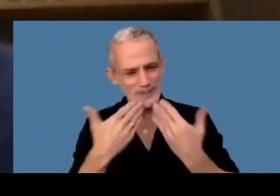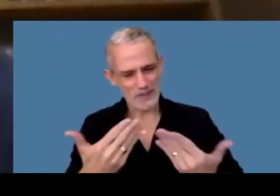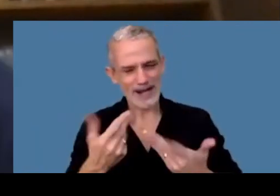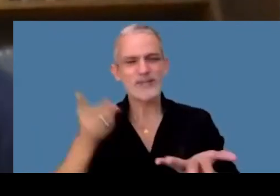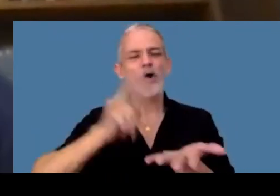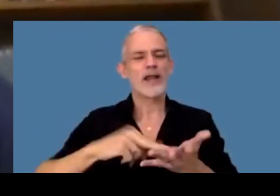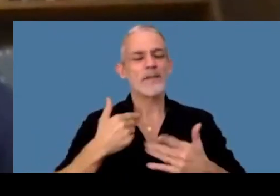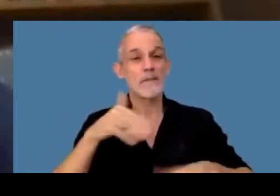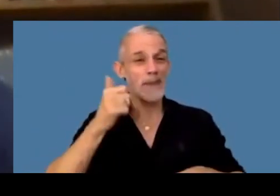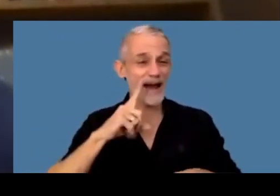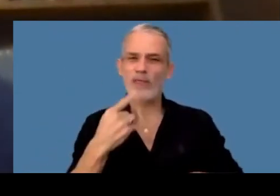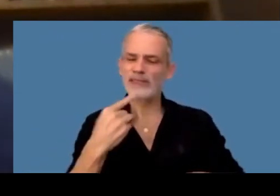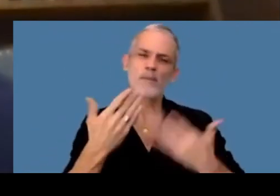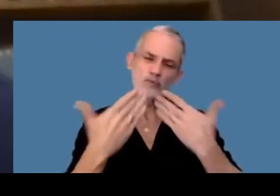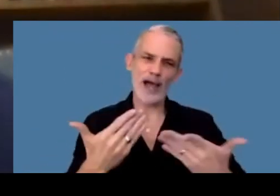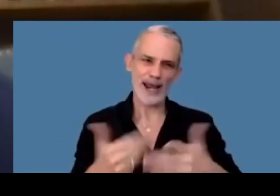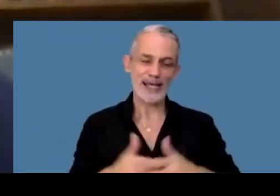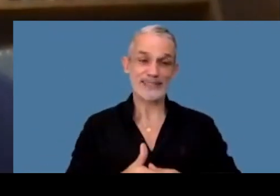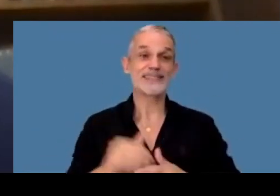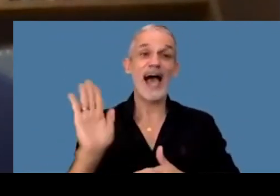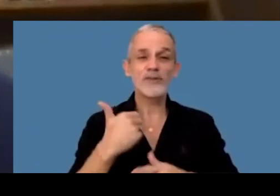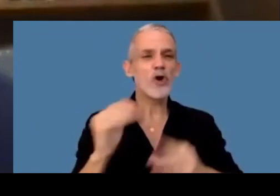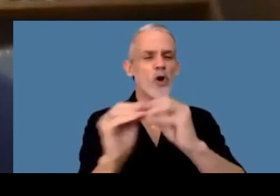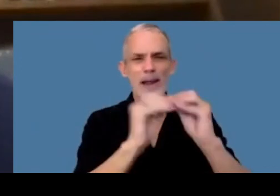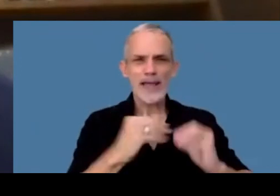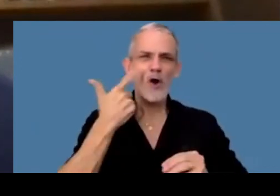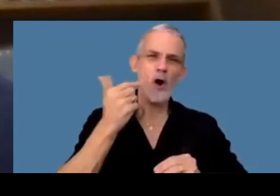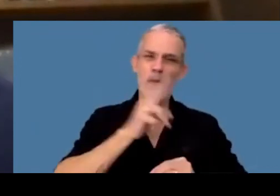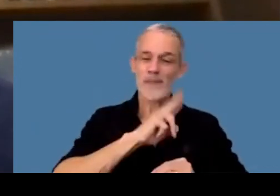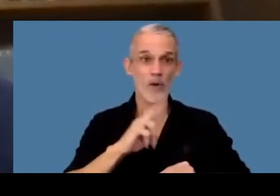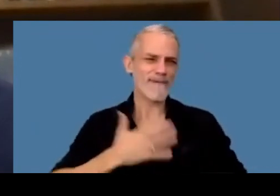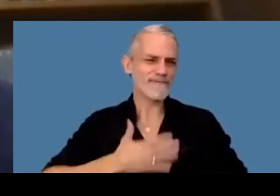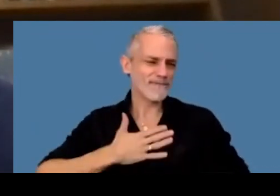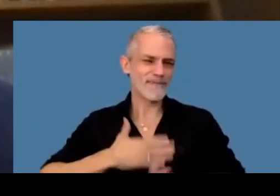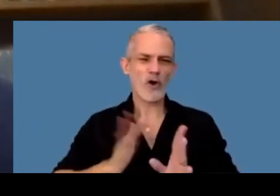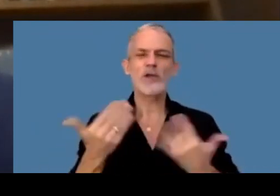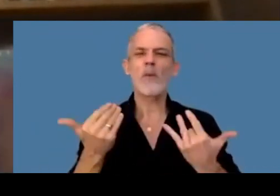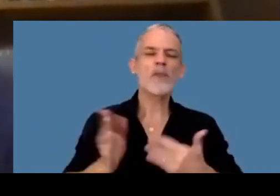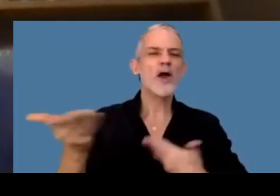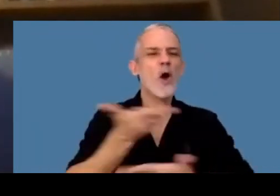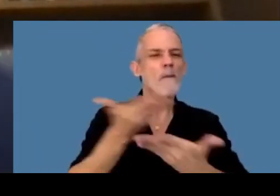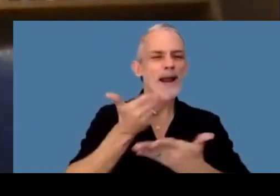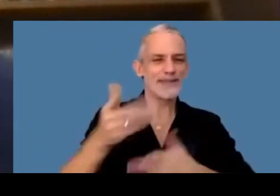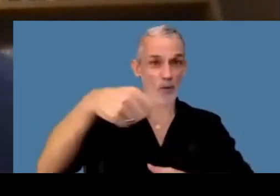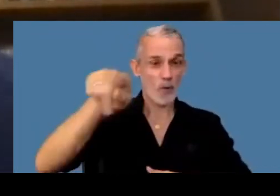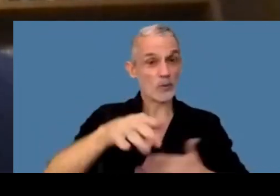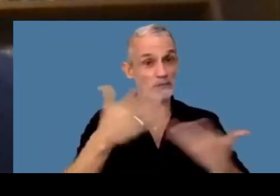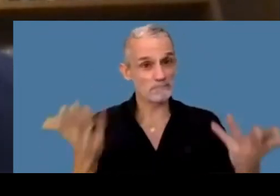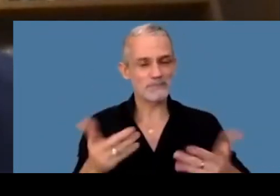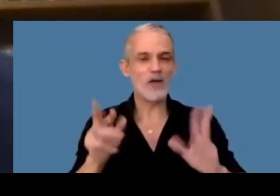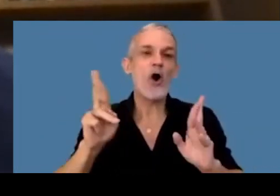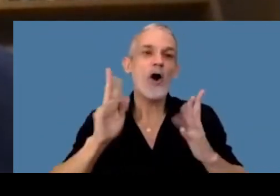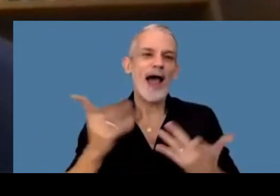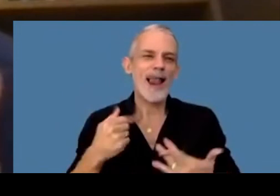gracias a todos y a todas. Es un gusto compartir con ustedes y bueno, esperemos vernos. Nos vemos